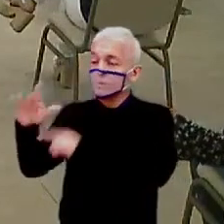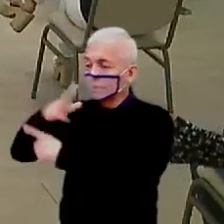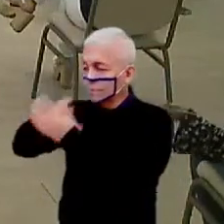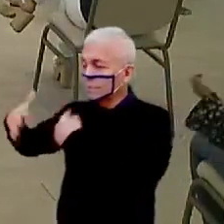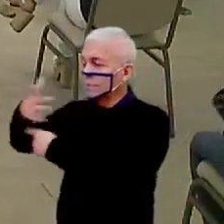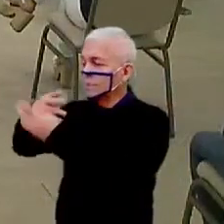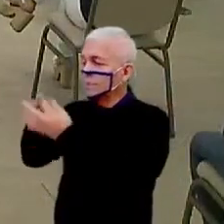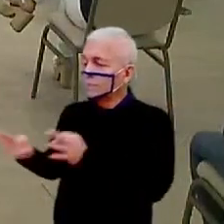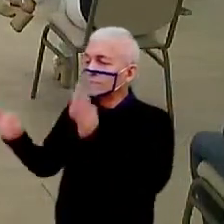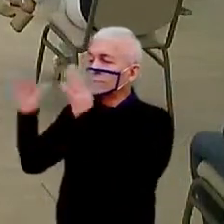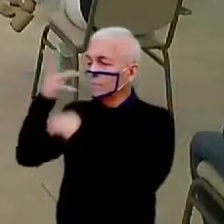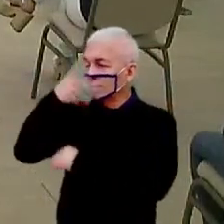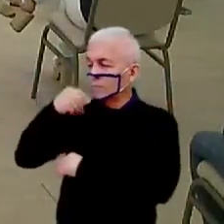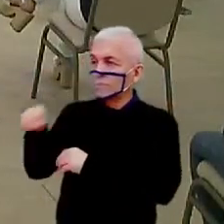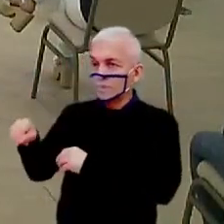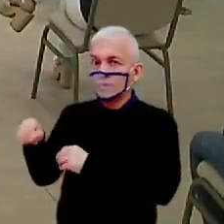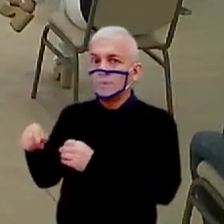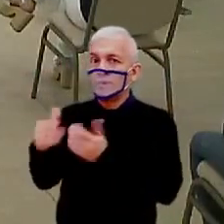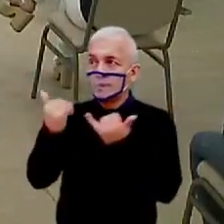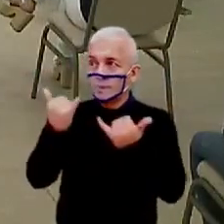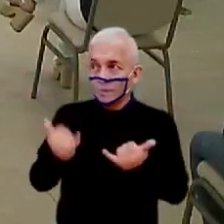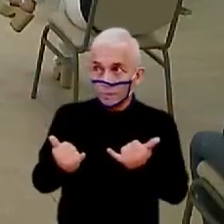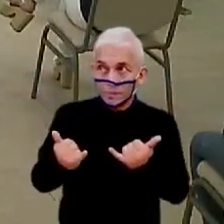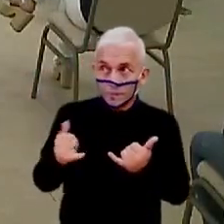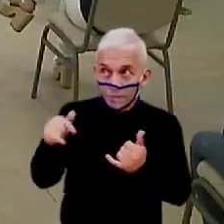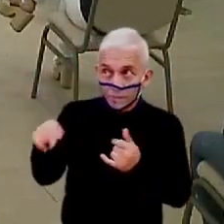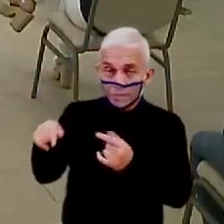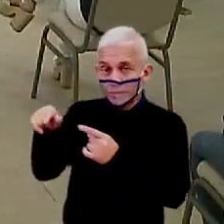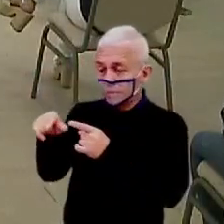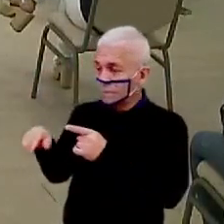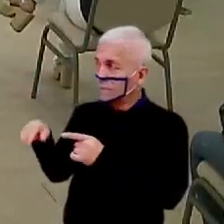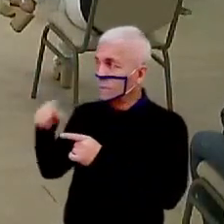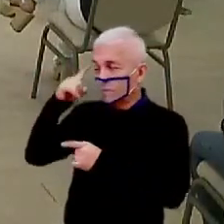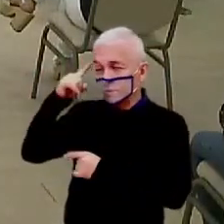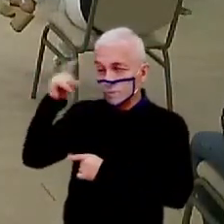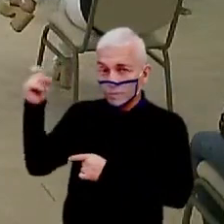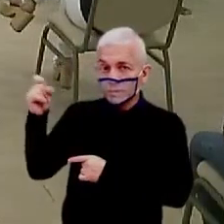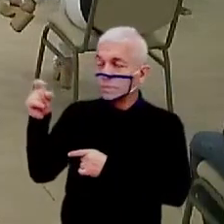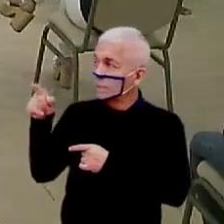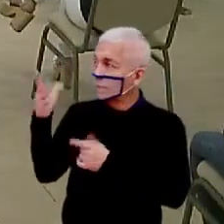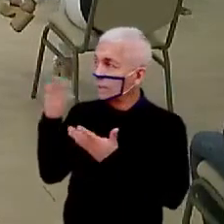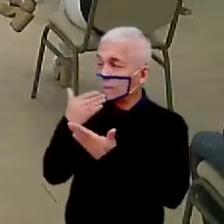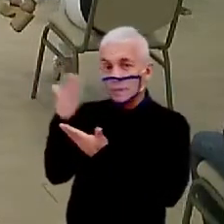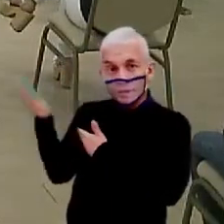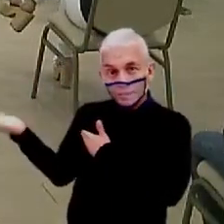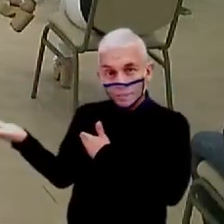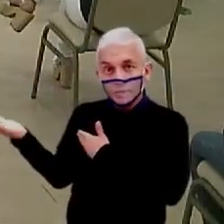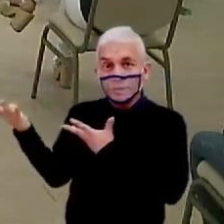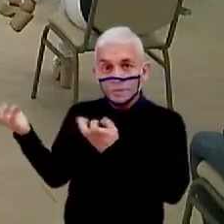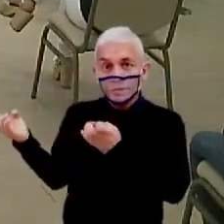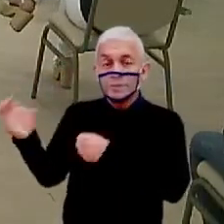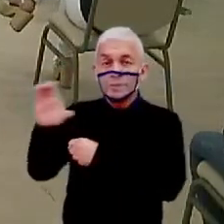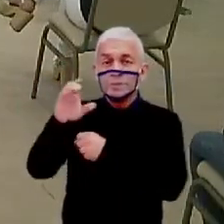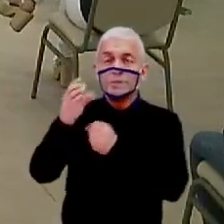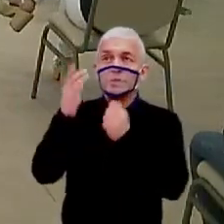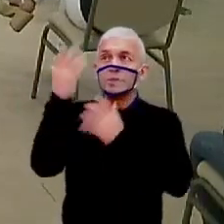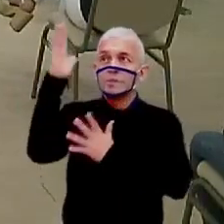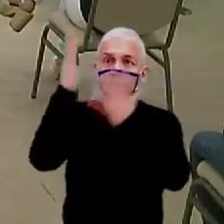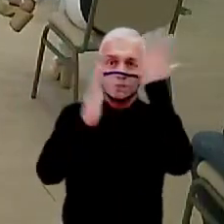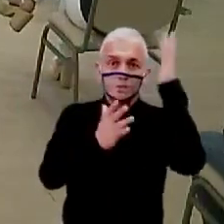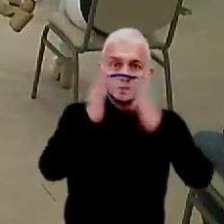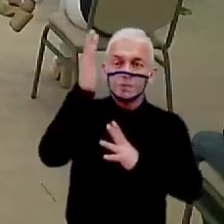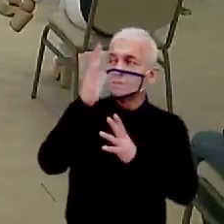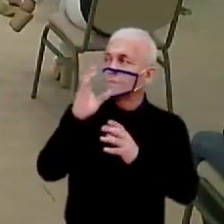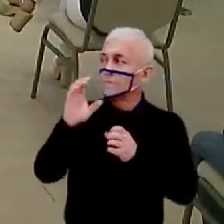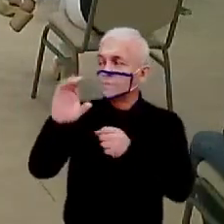eso que es fundamental, para lograr imágenes como esto, que es el sueño, esa visión que tenemos de una ciudad que arropa la naturaleza,